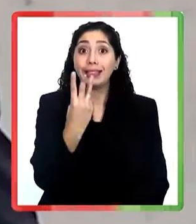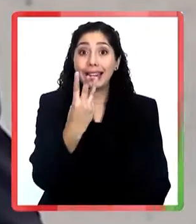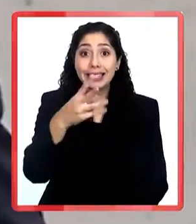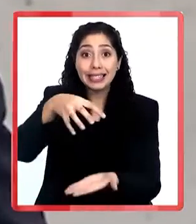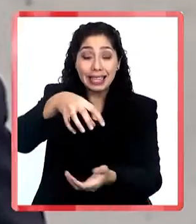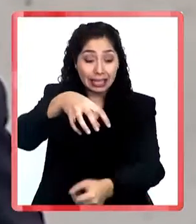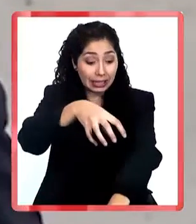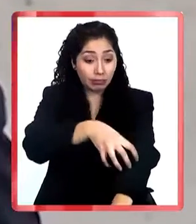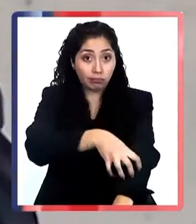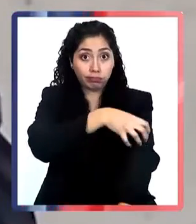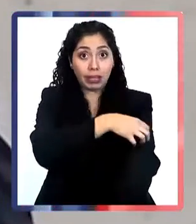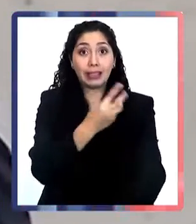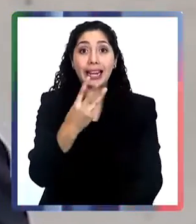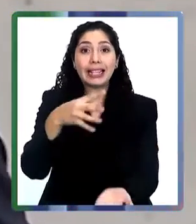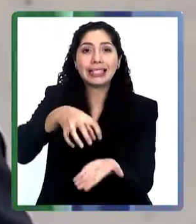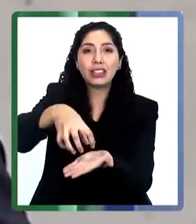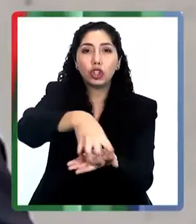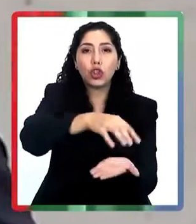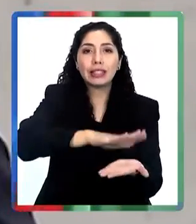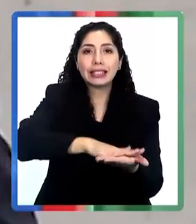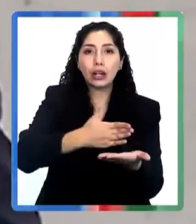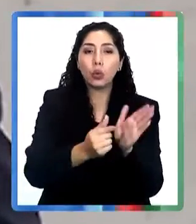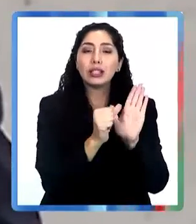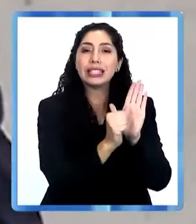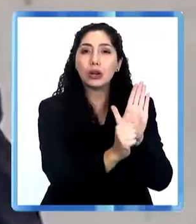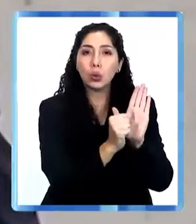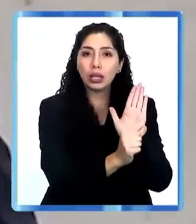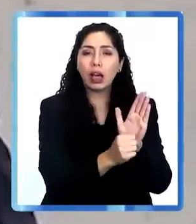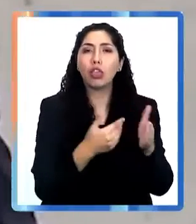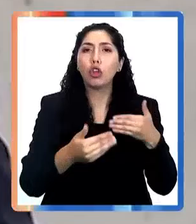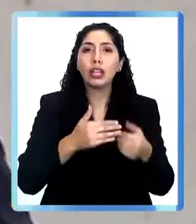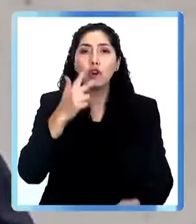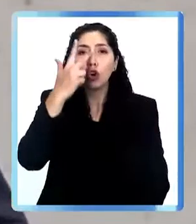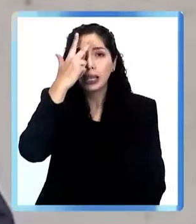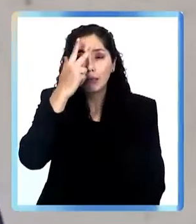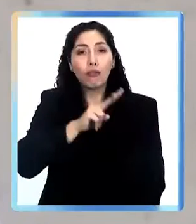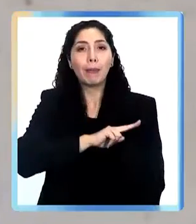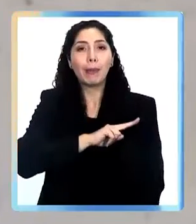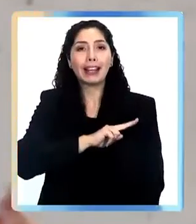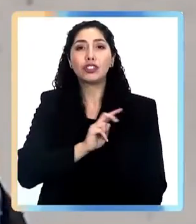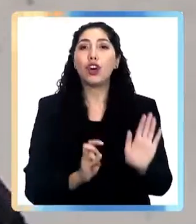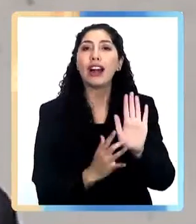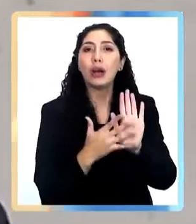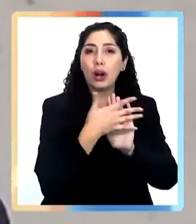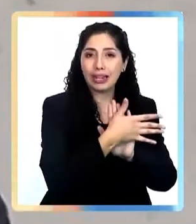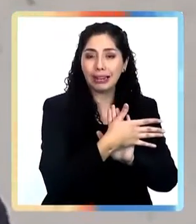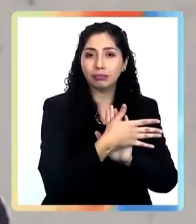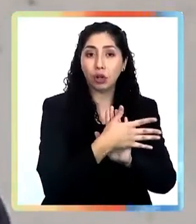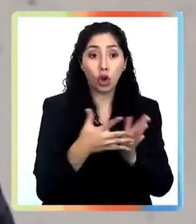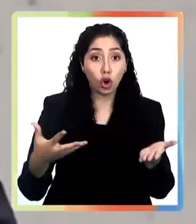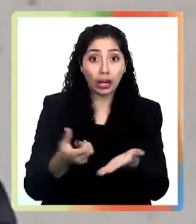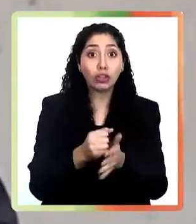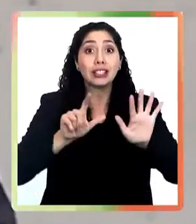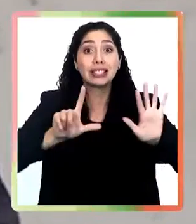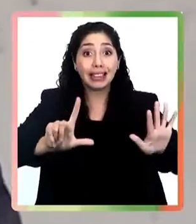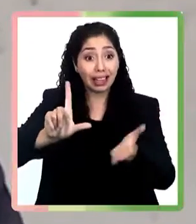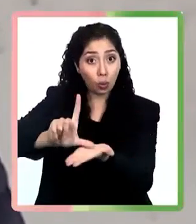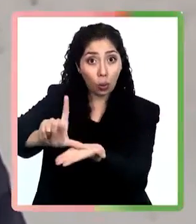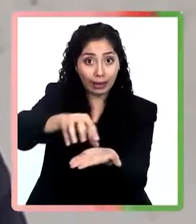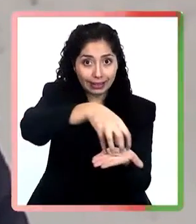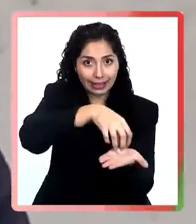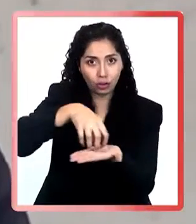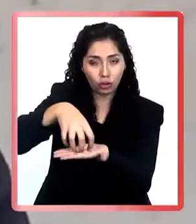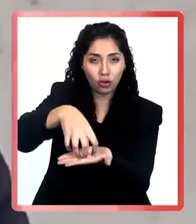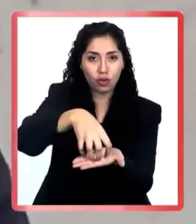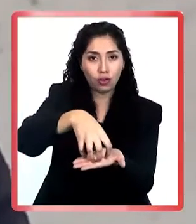centros regionales de resolución para cirugía mayor ambulatoria en coquimbo valparaíso y la araucanía llegando a siete centros en el